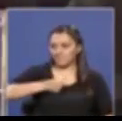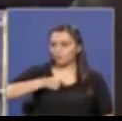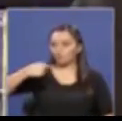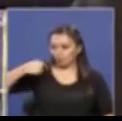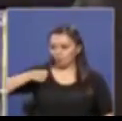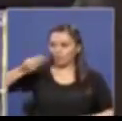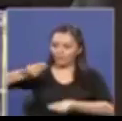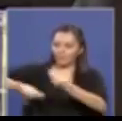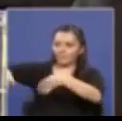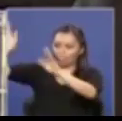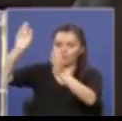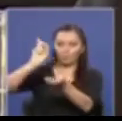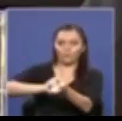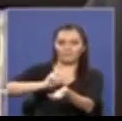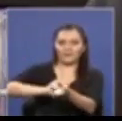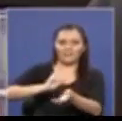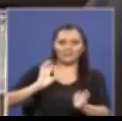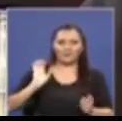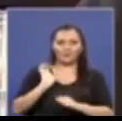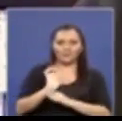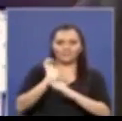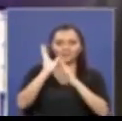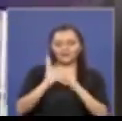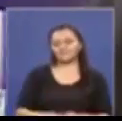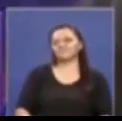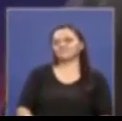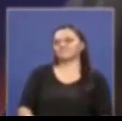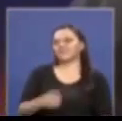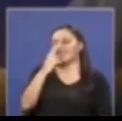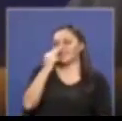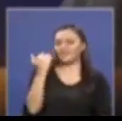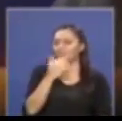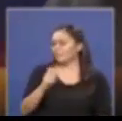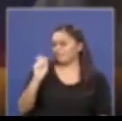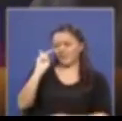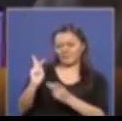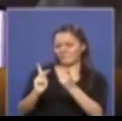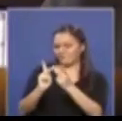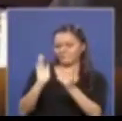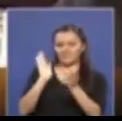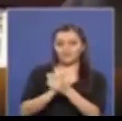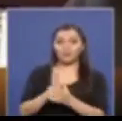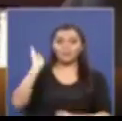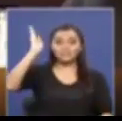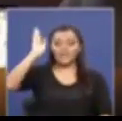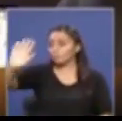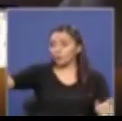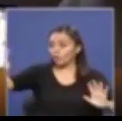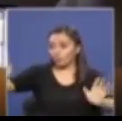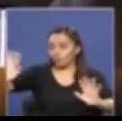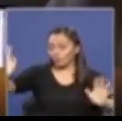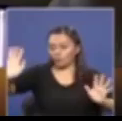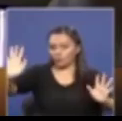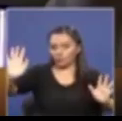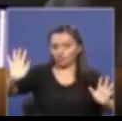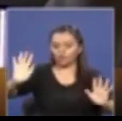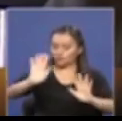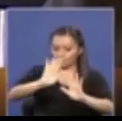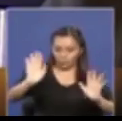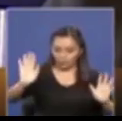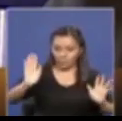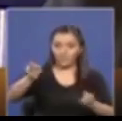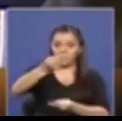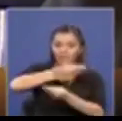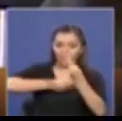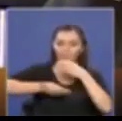chilenos y nosotros le devolvemos a sus médicos ecuatorianos. Yo le dije, perfecto, Y ahí saltó Michelle y dijo, no, devuélvanos a